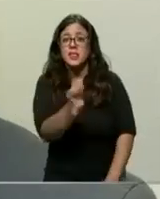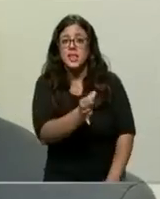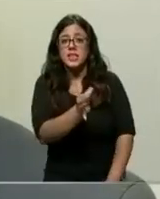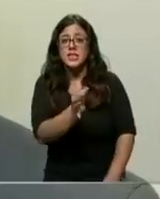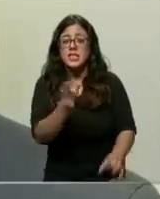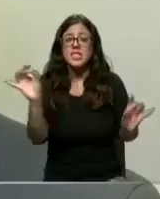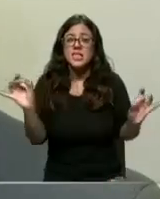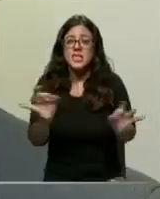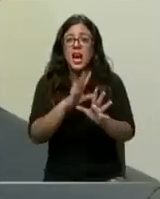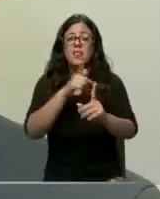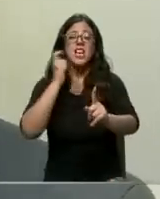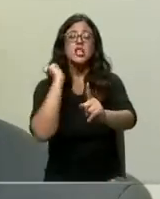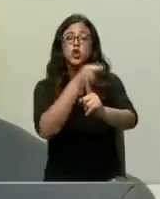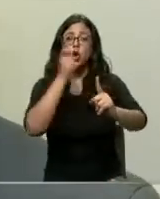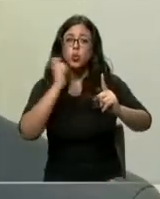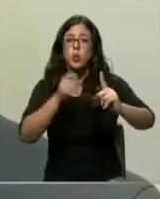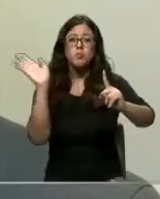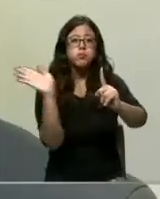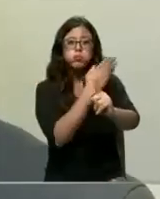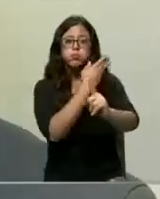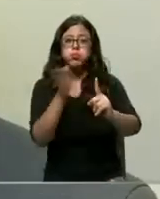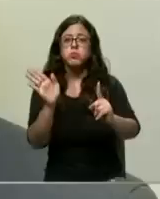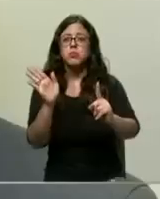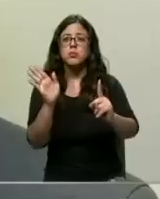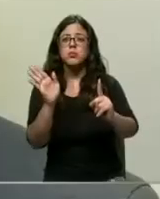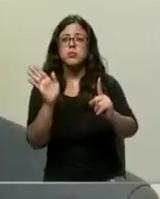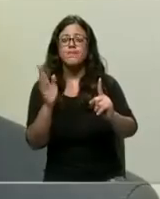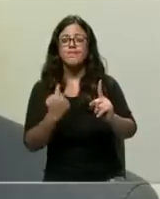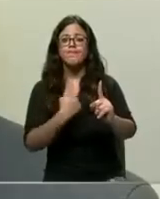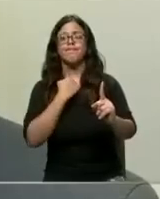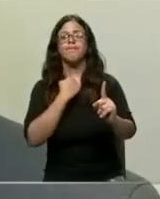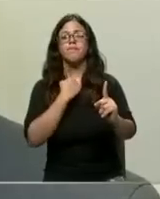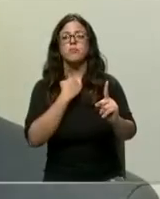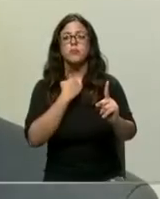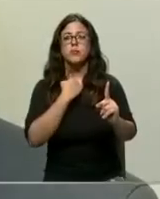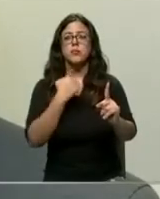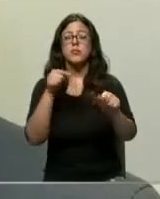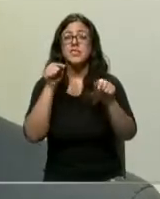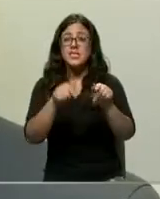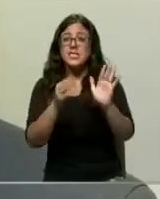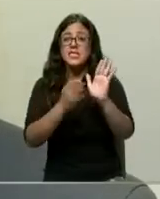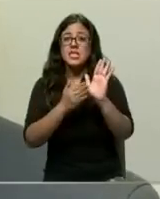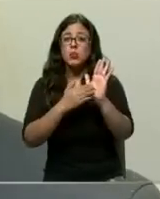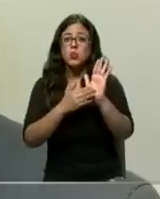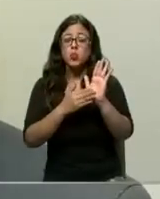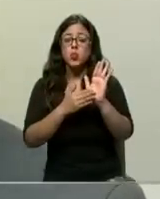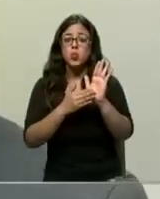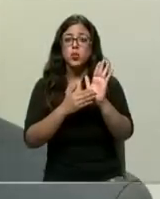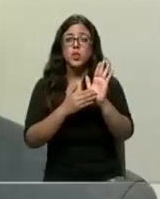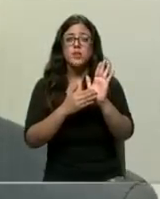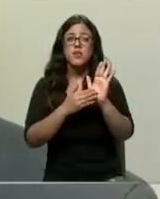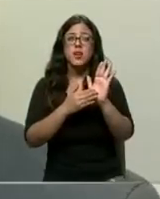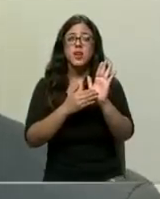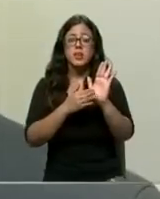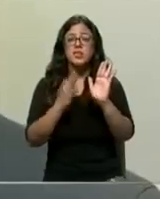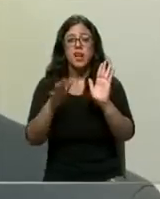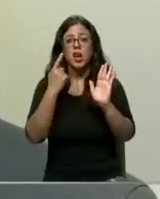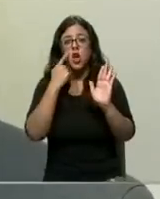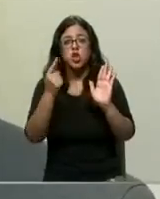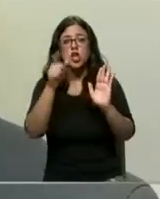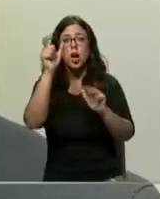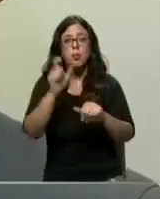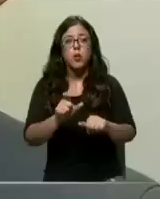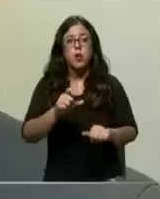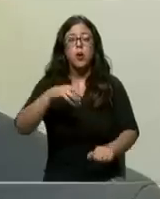las graves torturas y los malos tratos a los que fue sometido la víctima, y esos antecedentes no pudieron sino más que haber sido conocidos por el